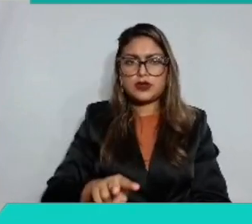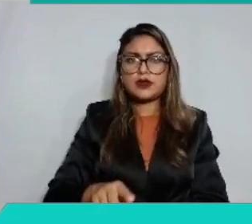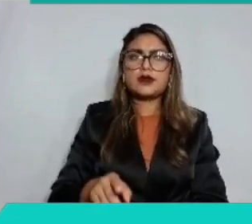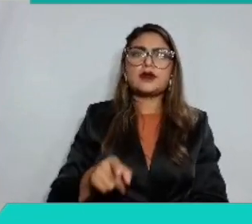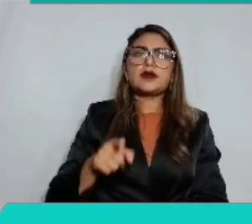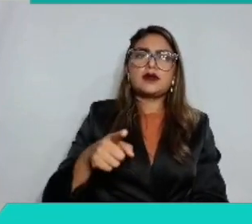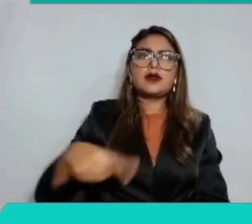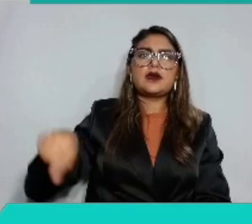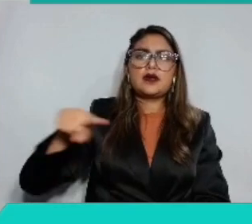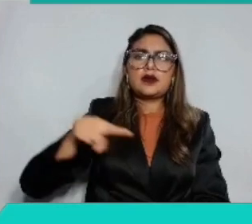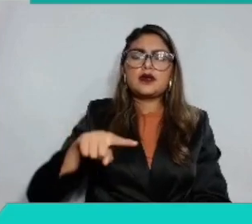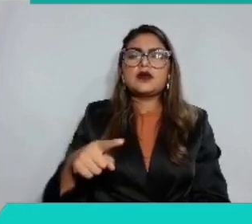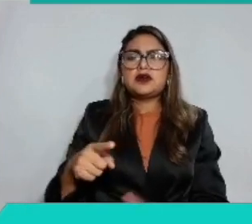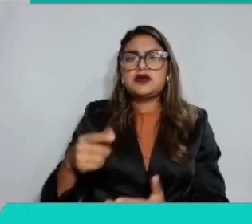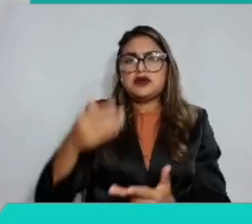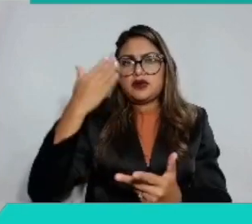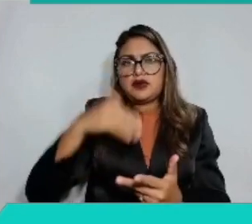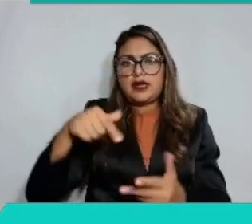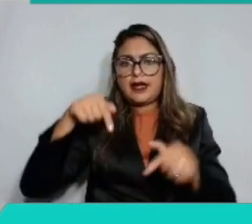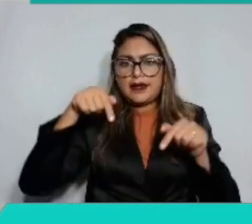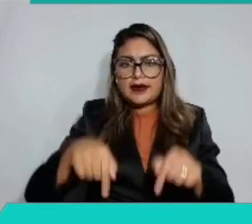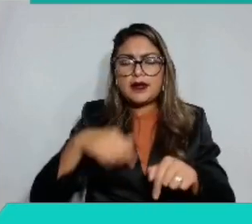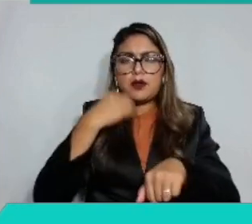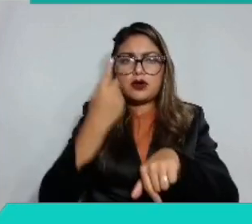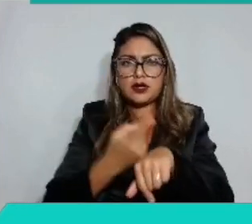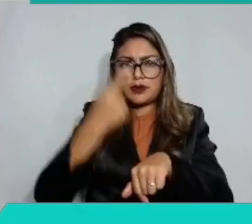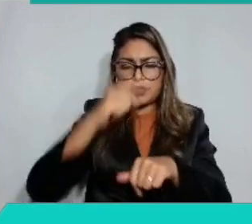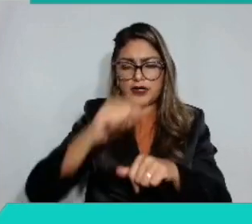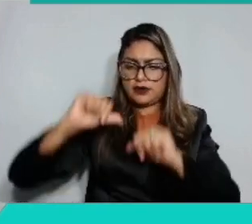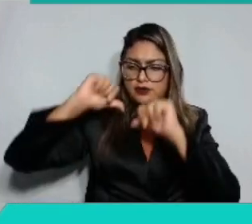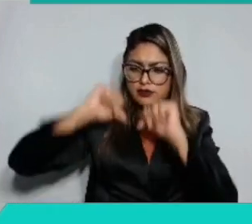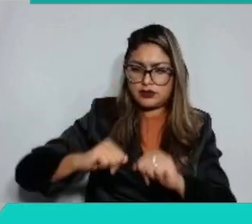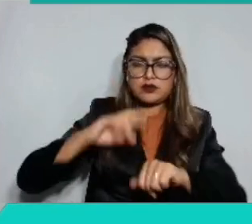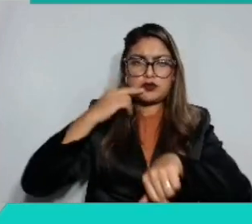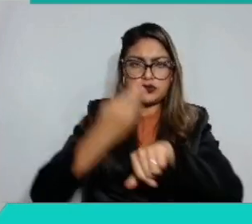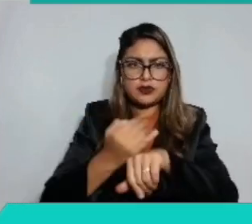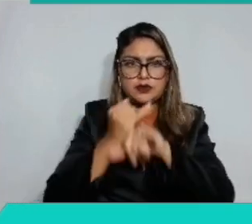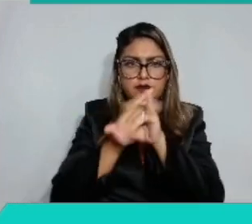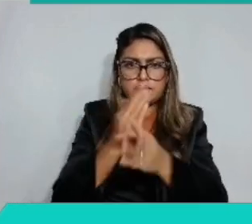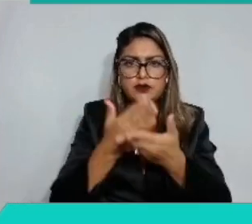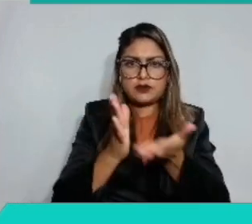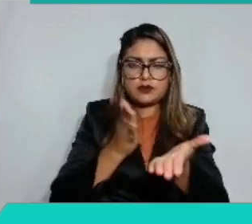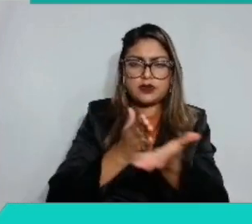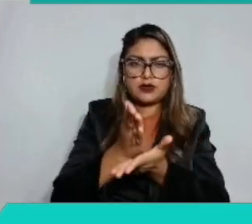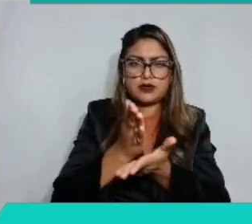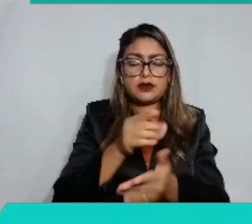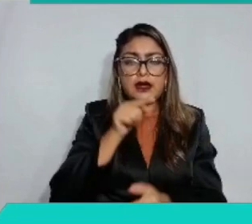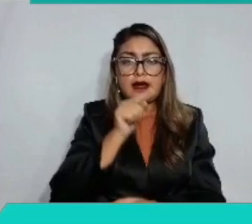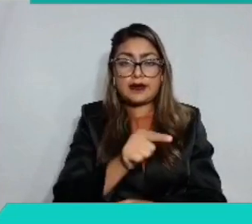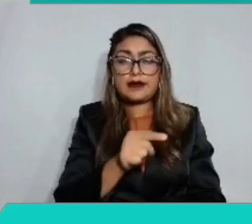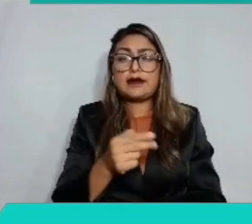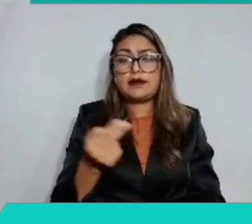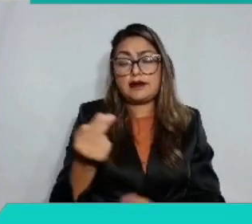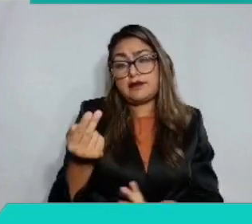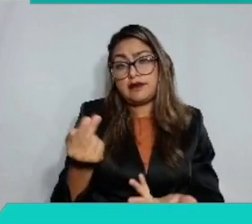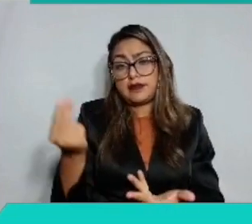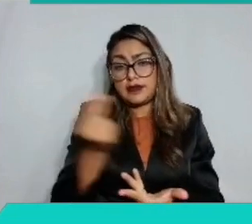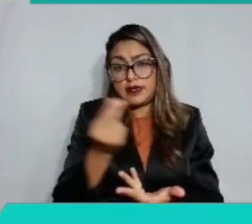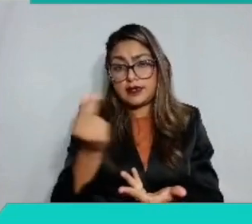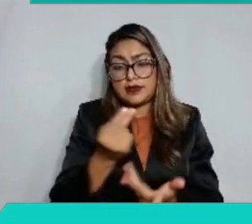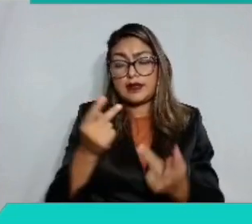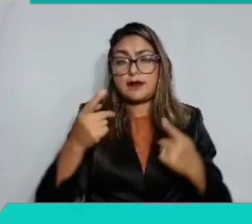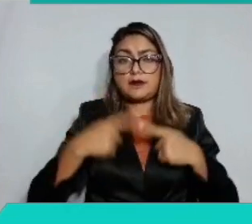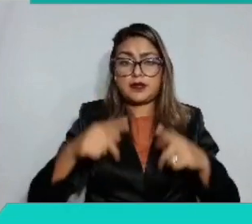este órgano autónomo garante de la transparencia y de la protección de datos personales es importante para su funcionamiento para nuestra